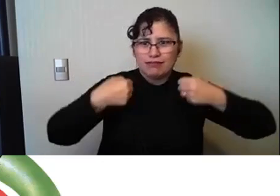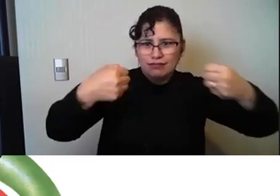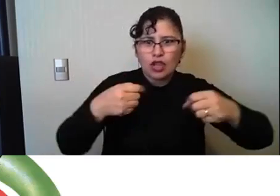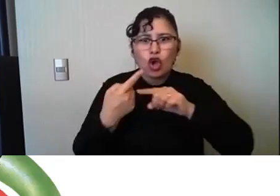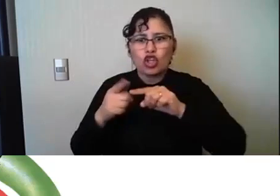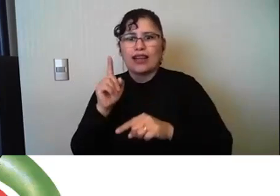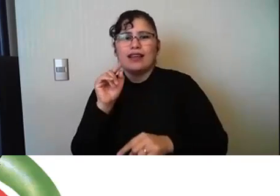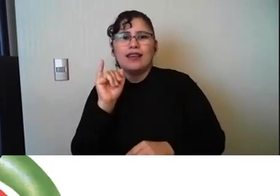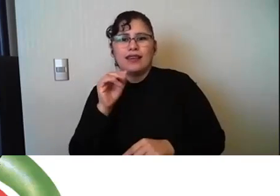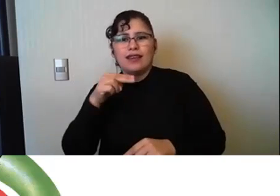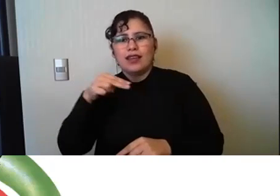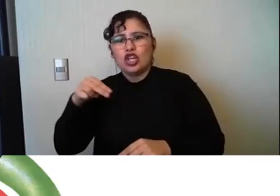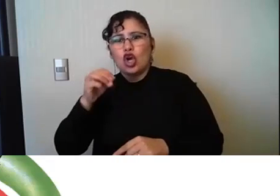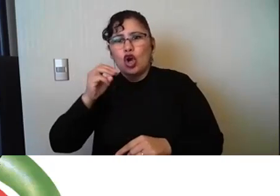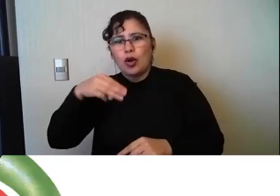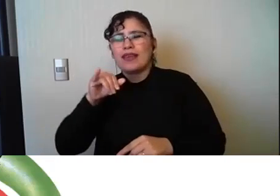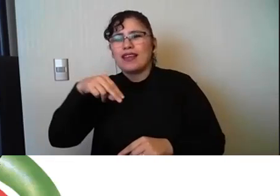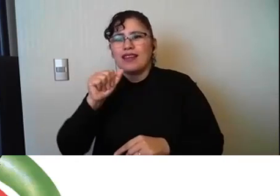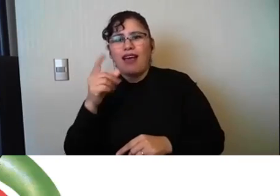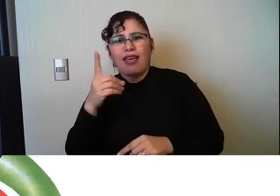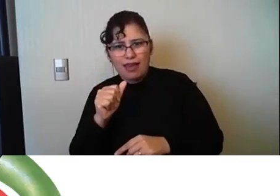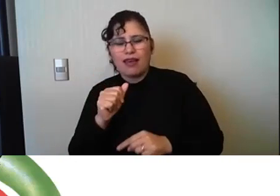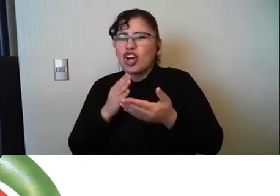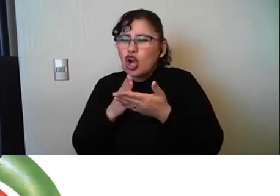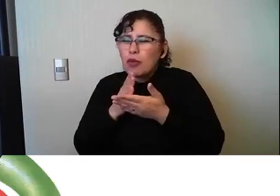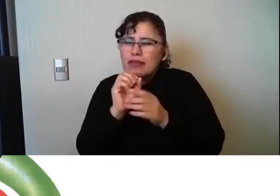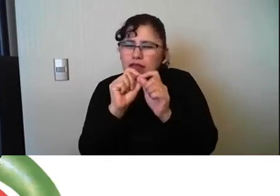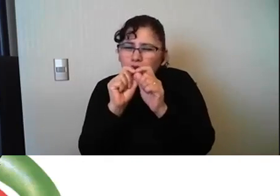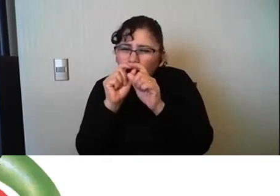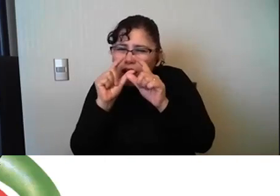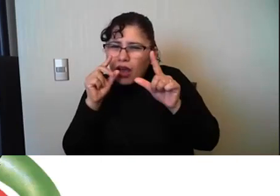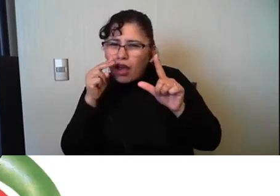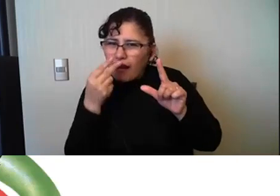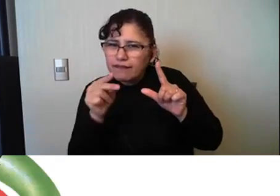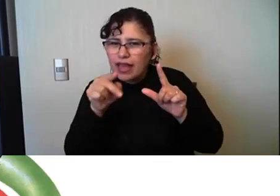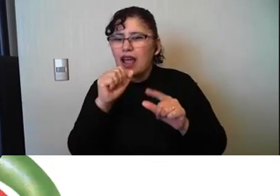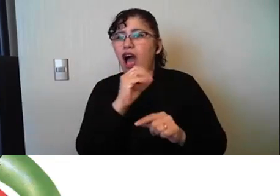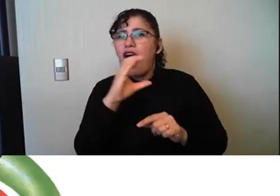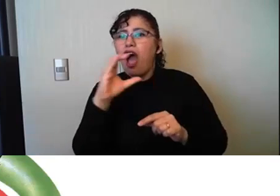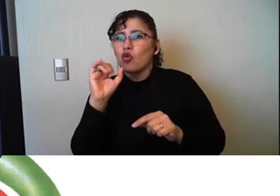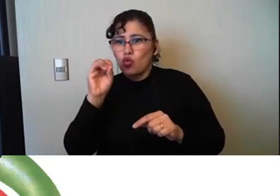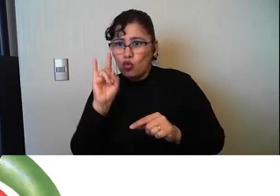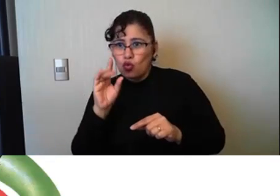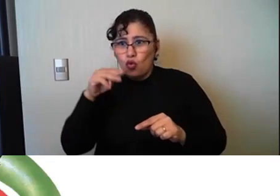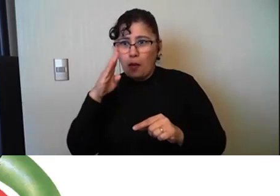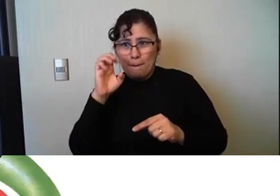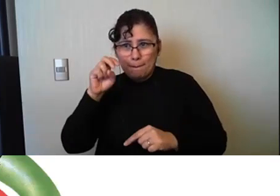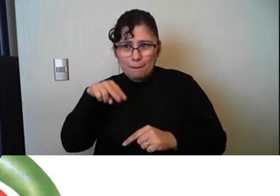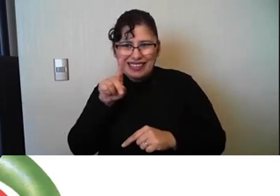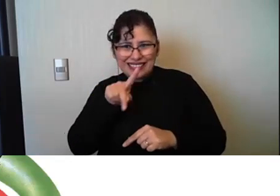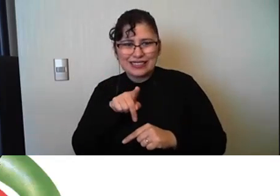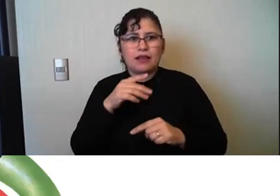innominada, y de ahí empieza a aparecer el núcleo accumbens, el lenticular, etc. O sea, a esta altura, hacia arriba, están